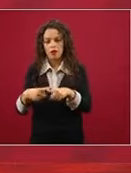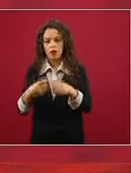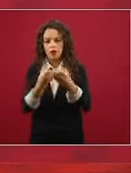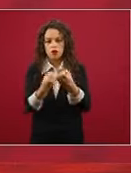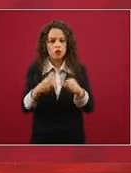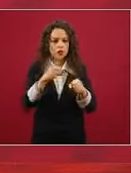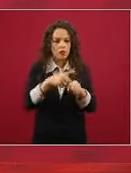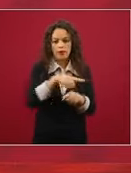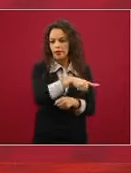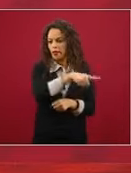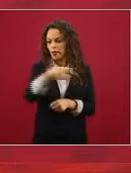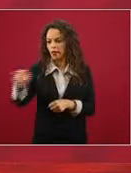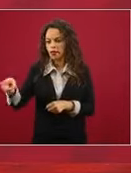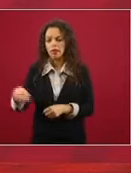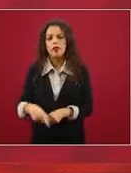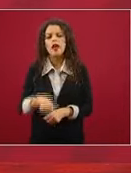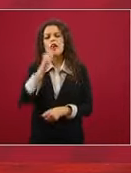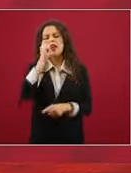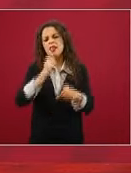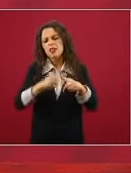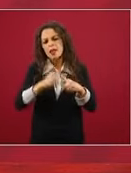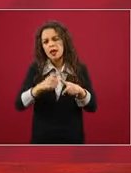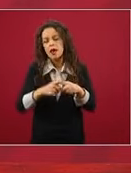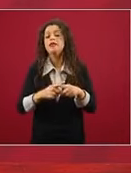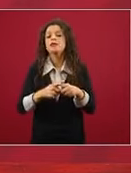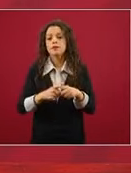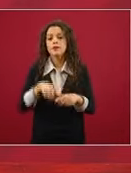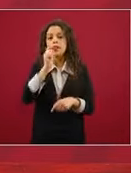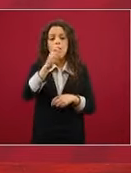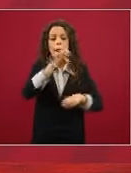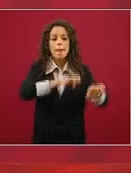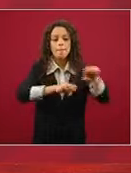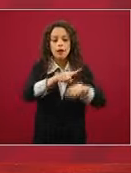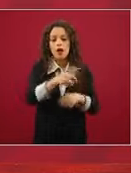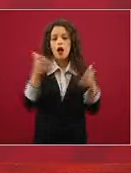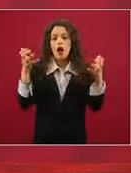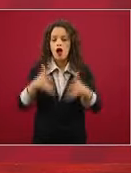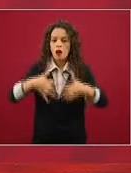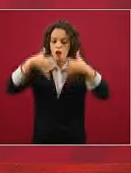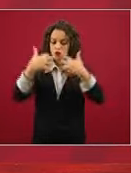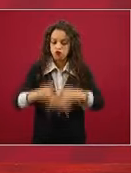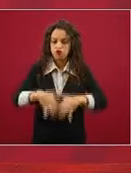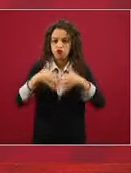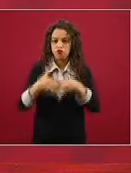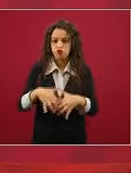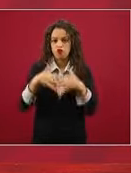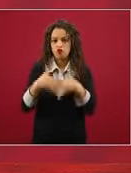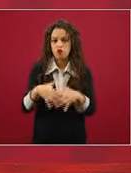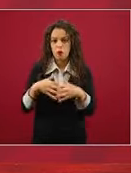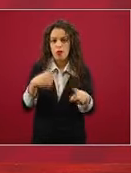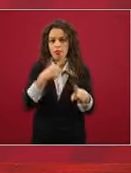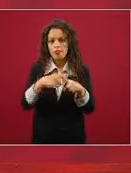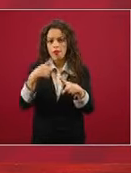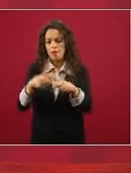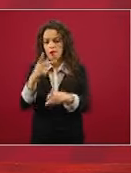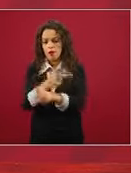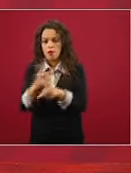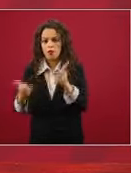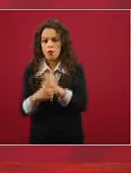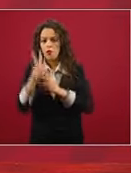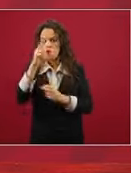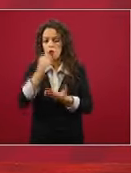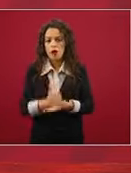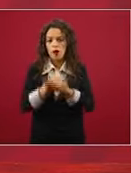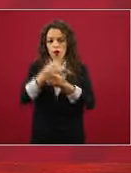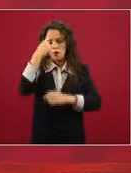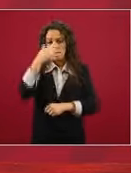de quienes producen y comercializan estos productos que son desfavorables a la salud. Y ellos mismos